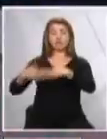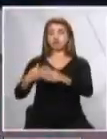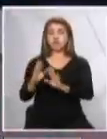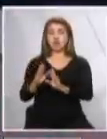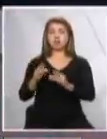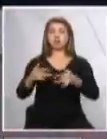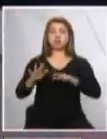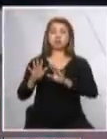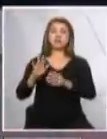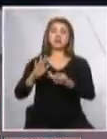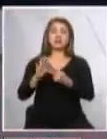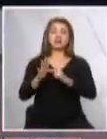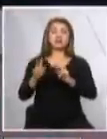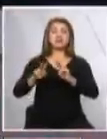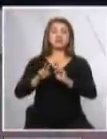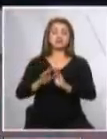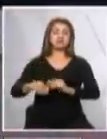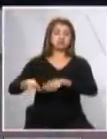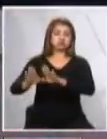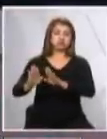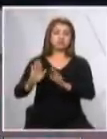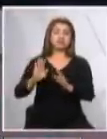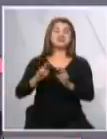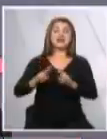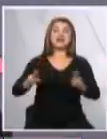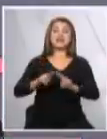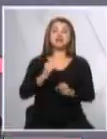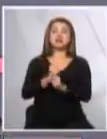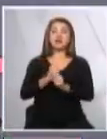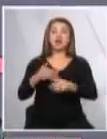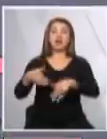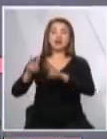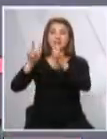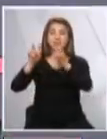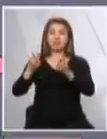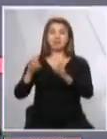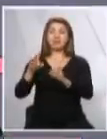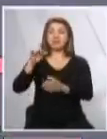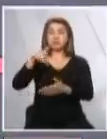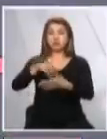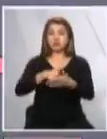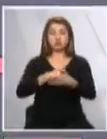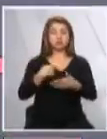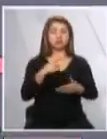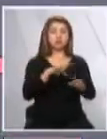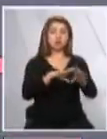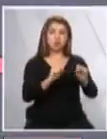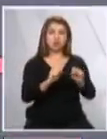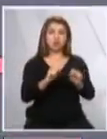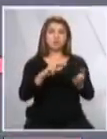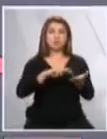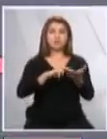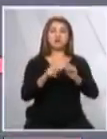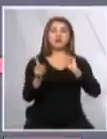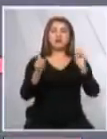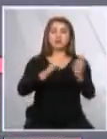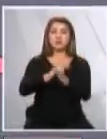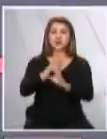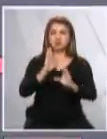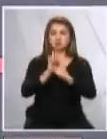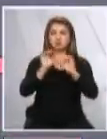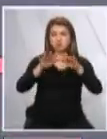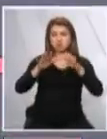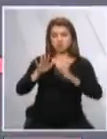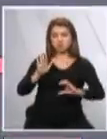dejarlos tranquilos para que funcione con la autonomía que corresponde a un sistema democrático. Yo no estoy de acuerdo con que para resolver este problema hay que cambiar la Constitución a través de una